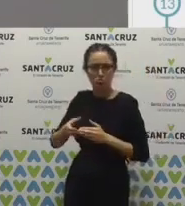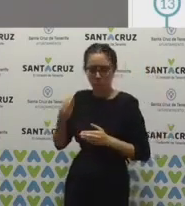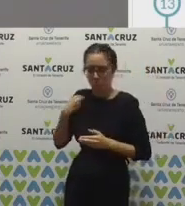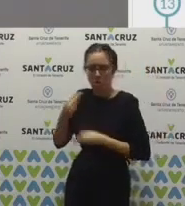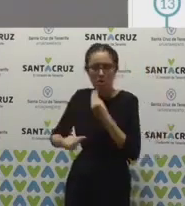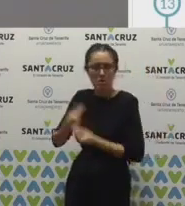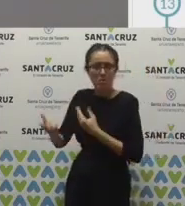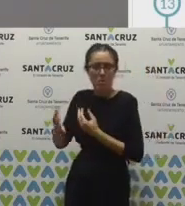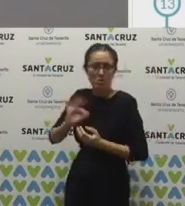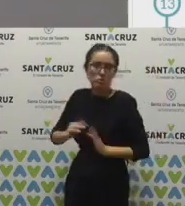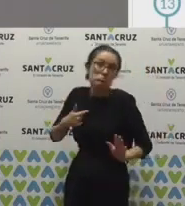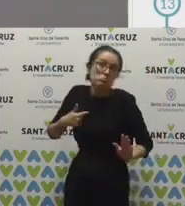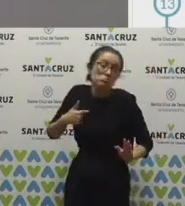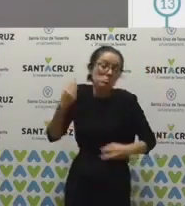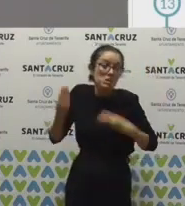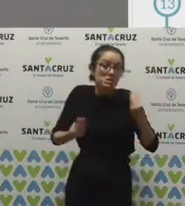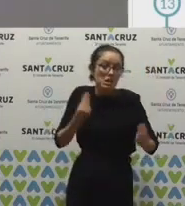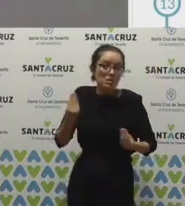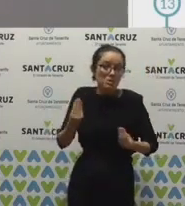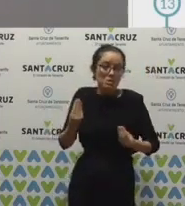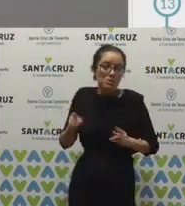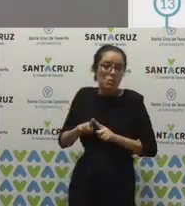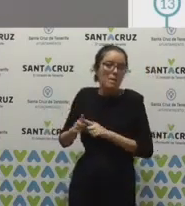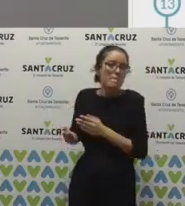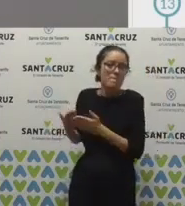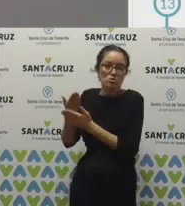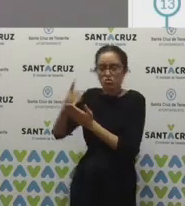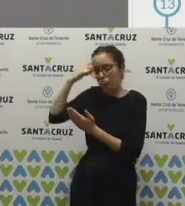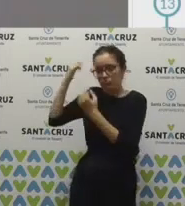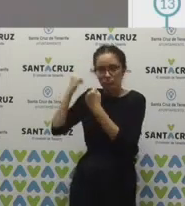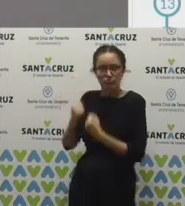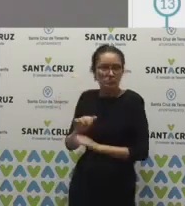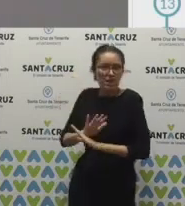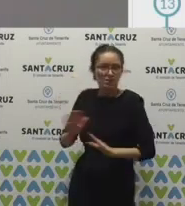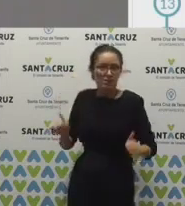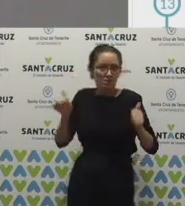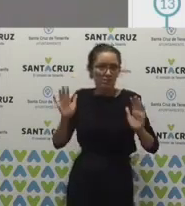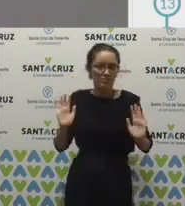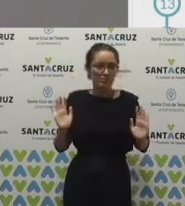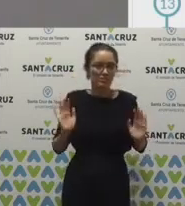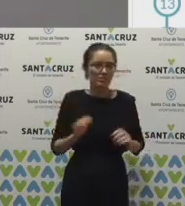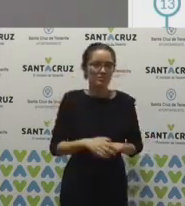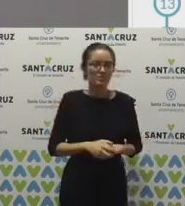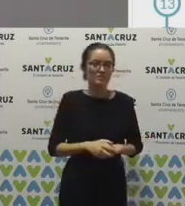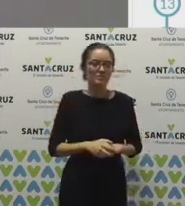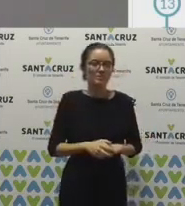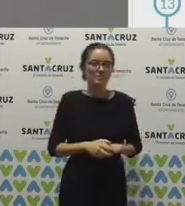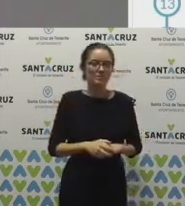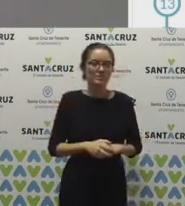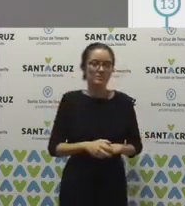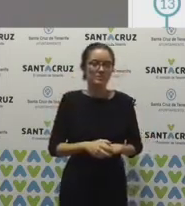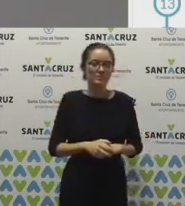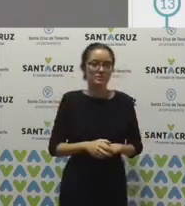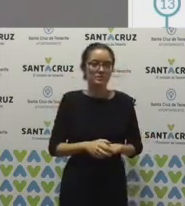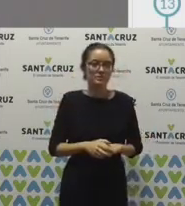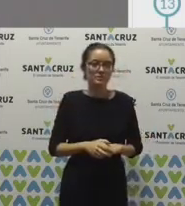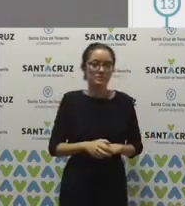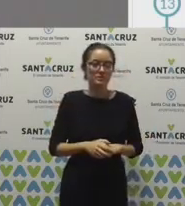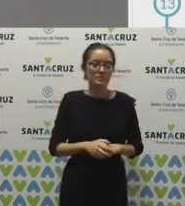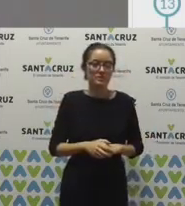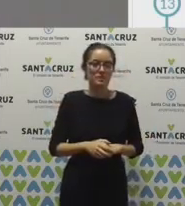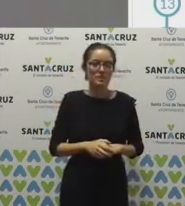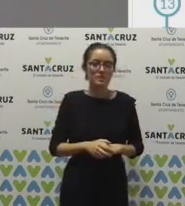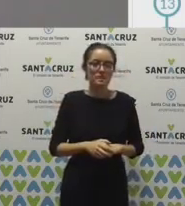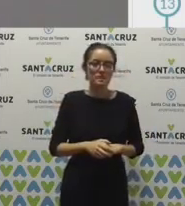ir priorizando emociones así sabe el pp que no ya a ustedes sino que a ninguno de los de aquí presentes